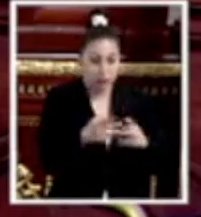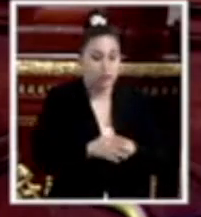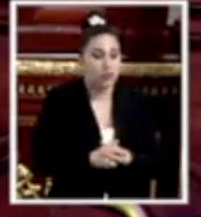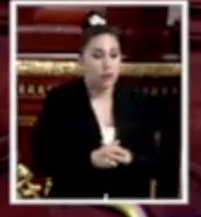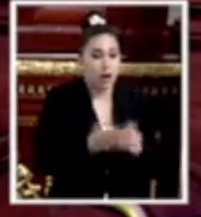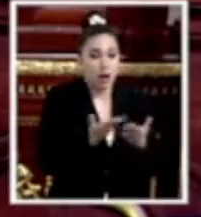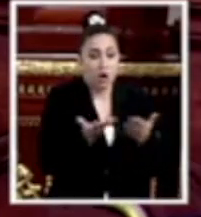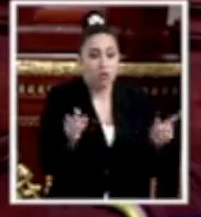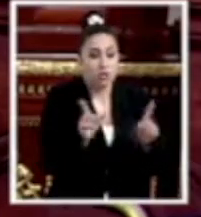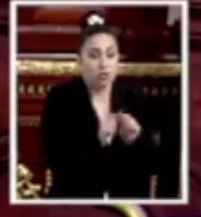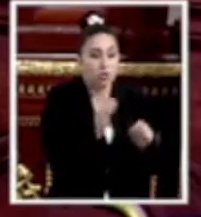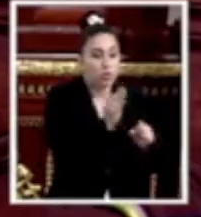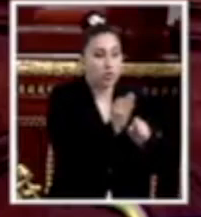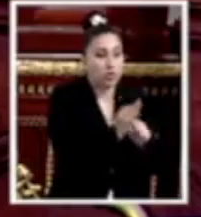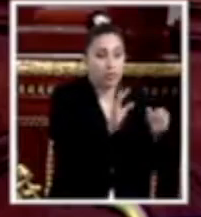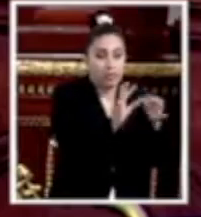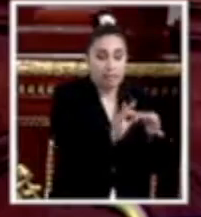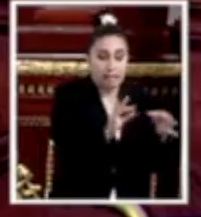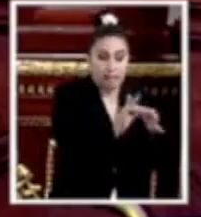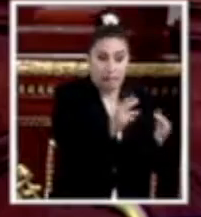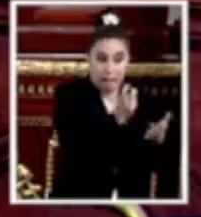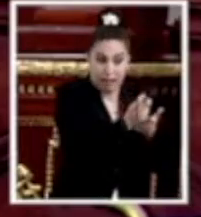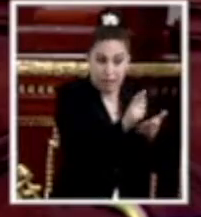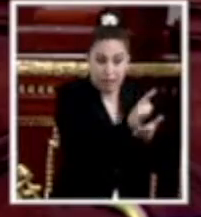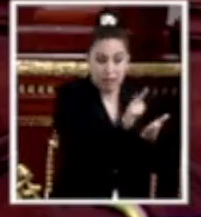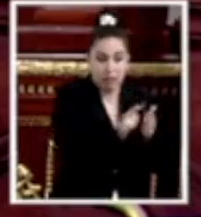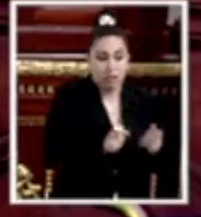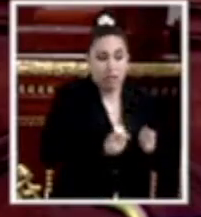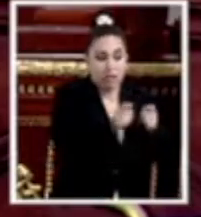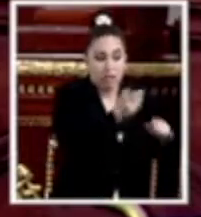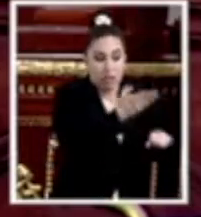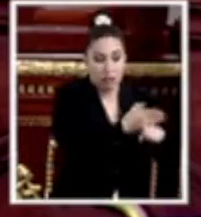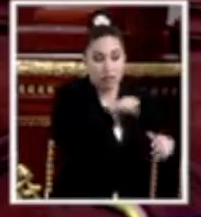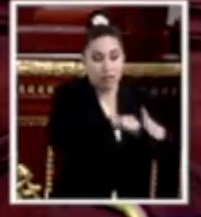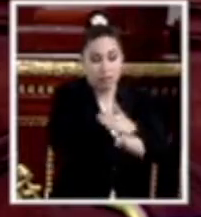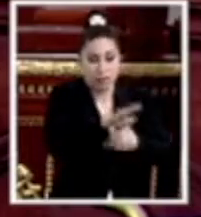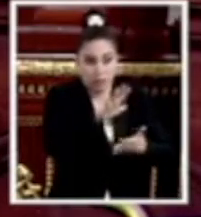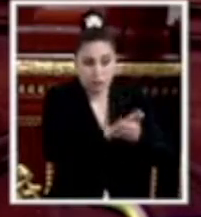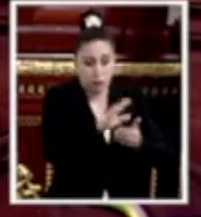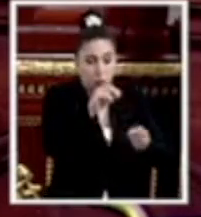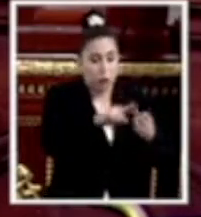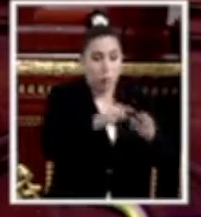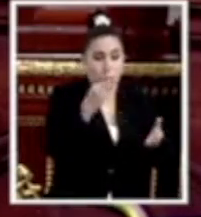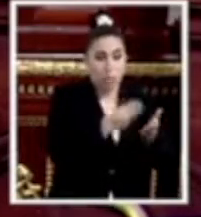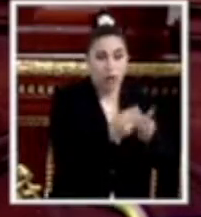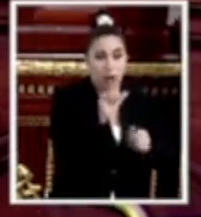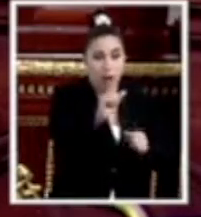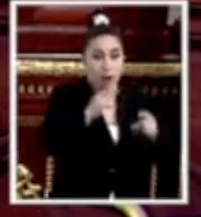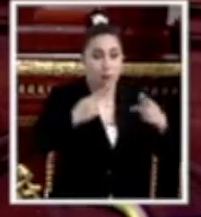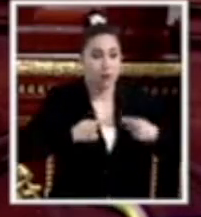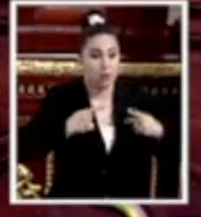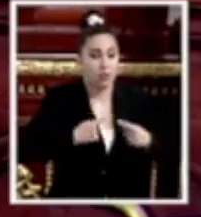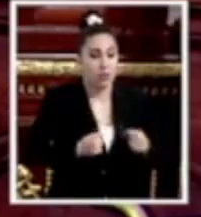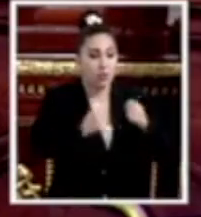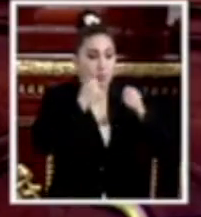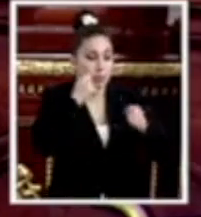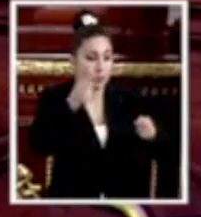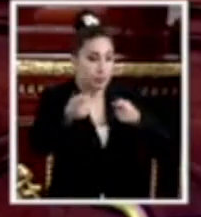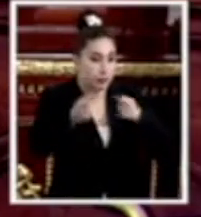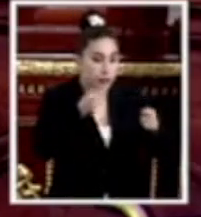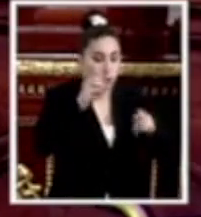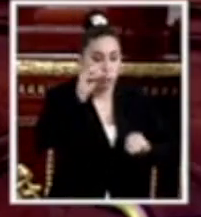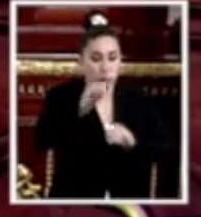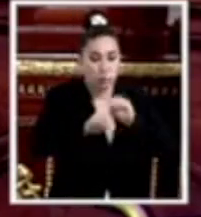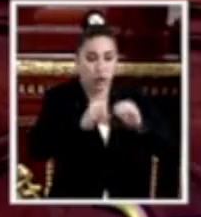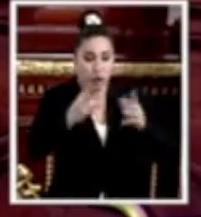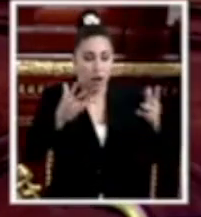únicamente se limita a señalar que será sancionado con prisión y multa a quien genere, maneje o disponga